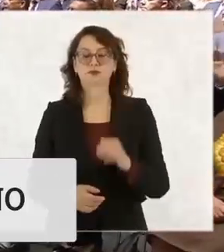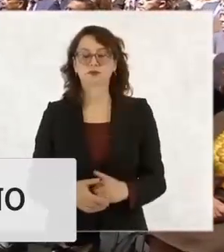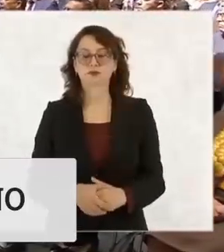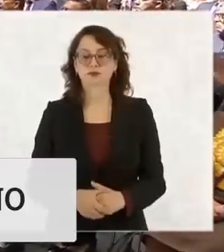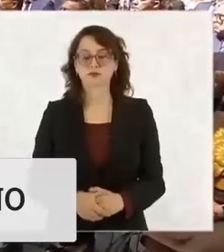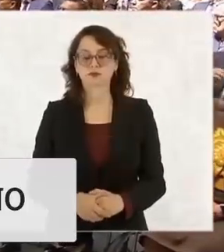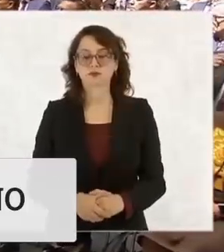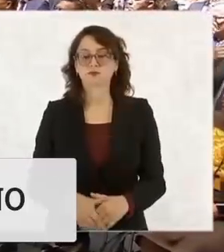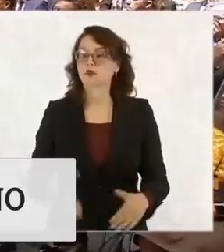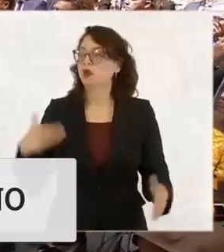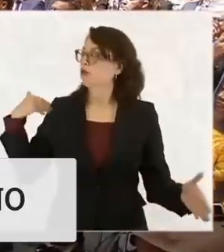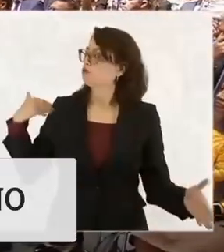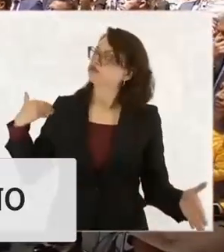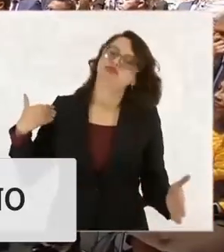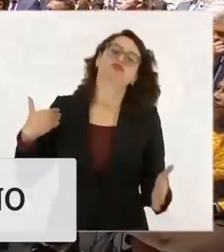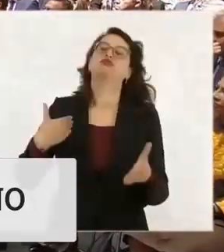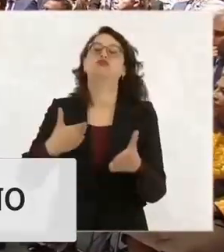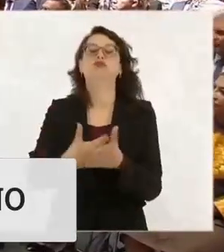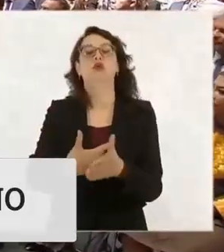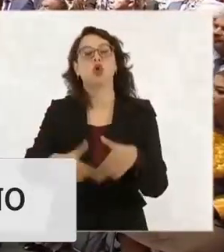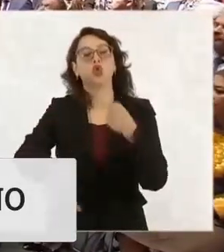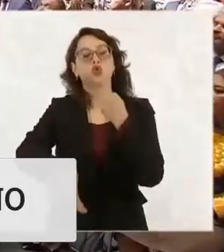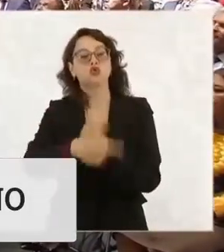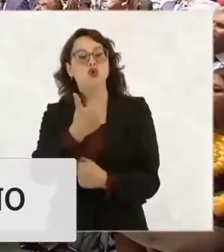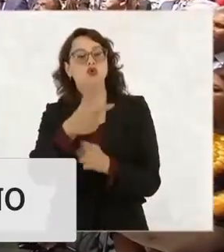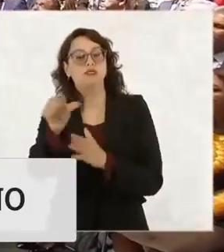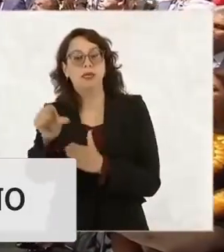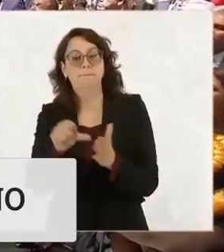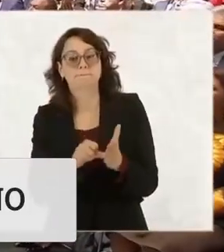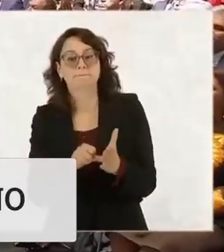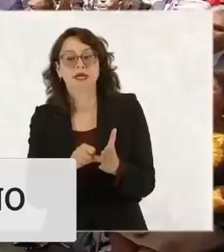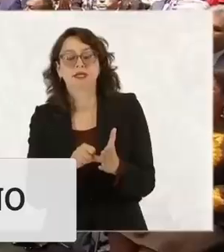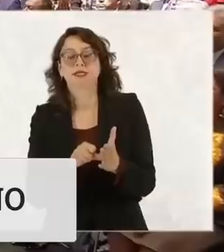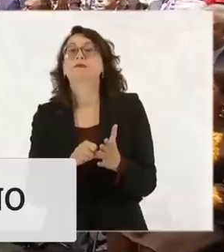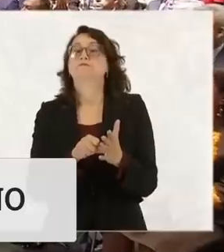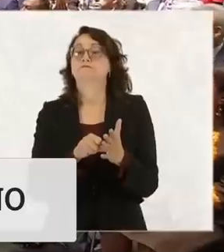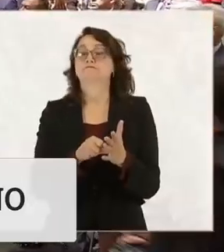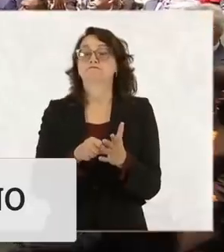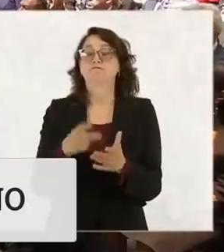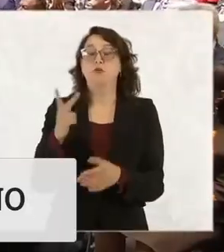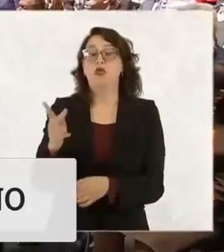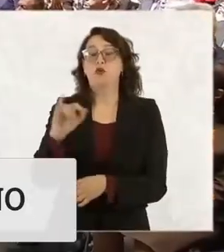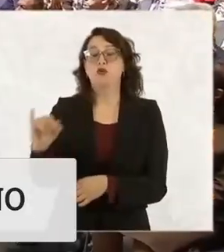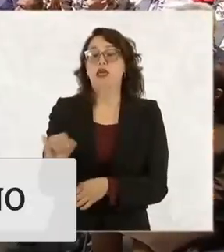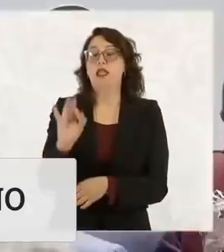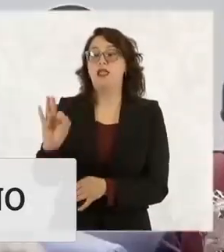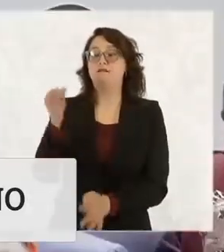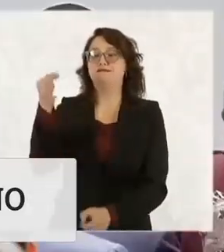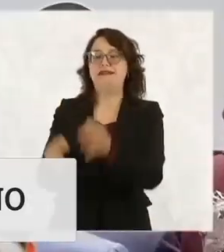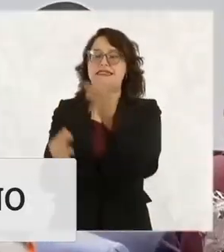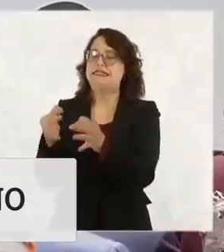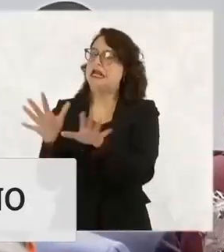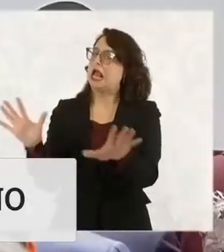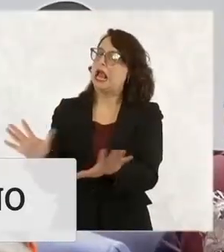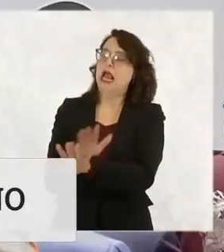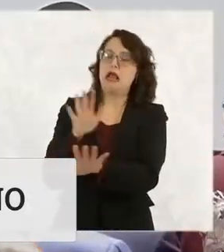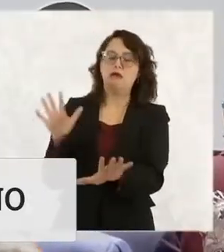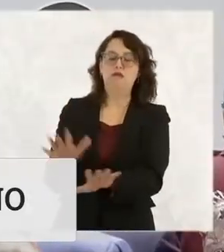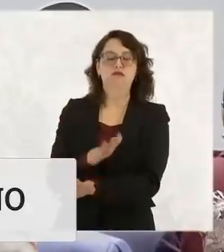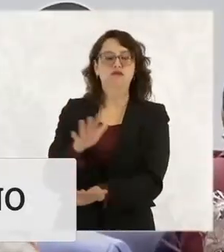En los últimos 12 meses vivimos transformaciones legislativas profundas. Se